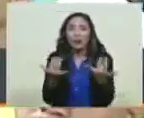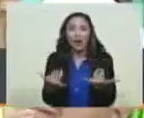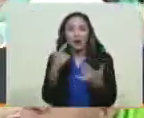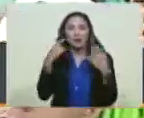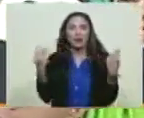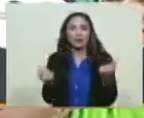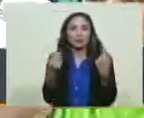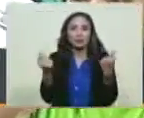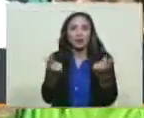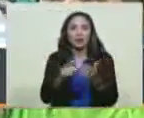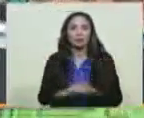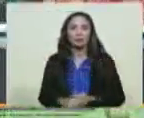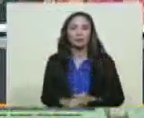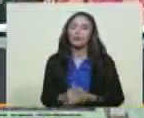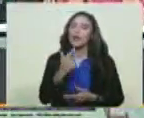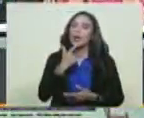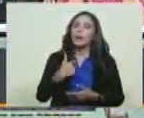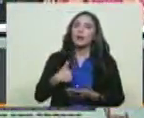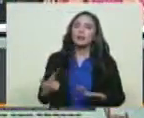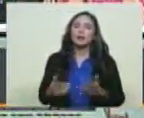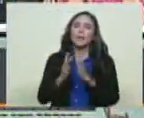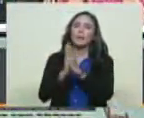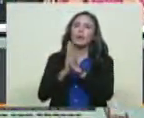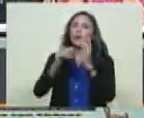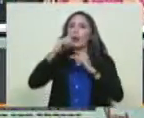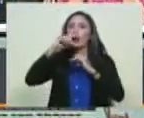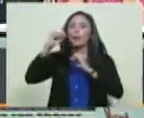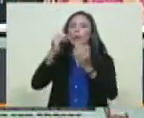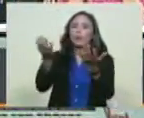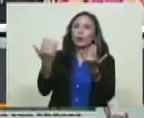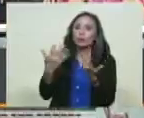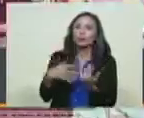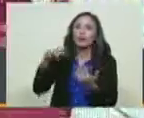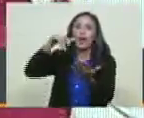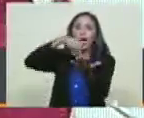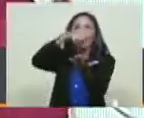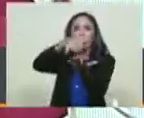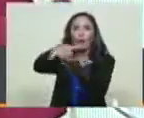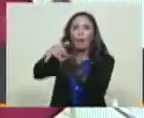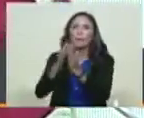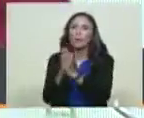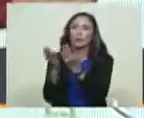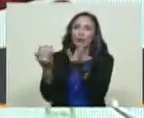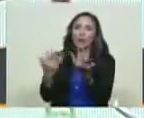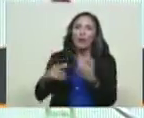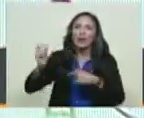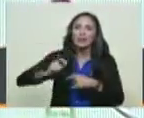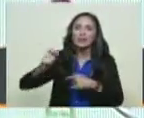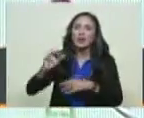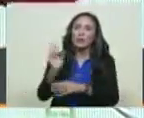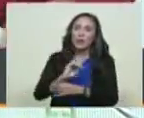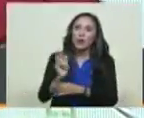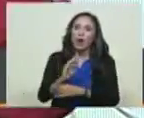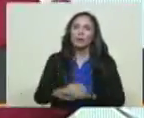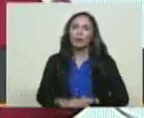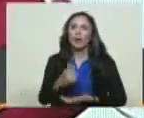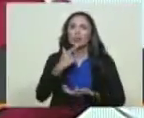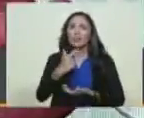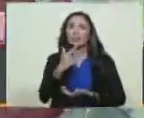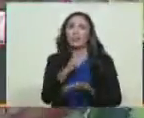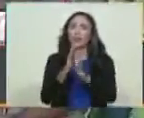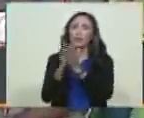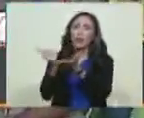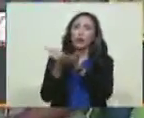y los primeros que me dicen es maduro manda el avión y yo le mandé el avión fue el avión de avión